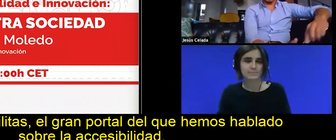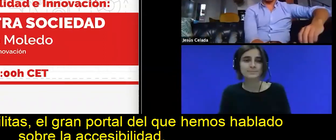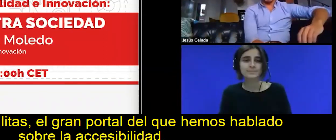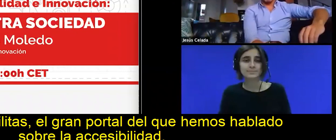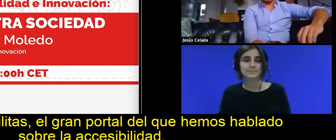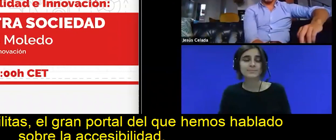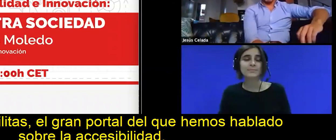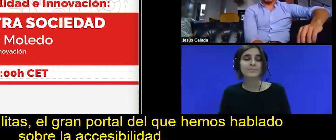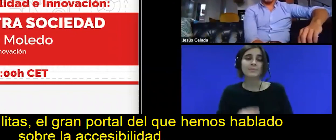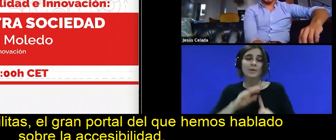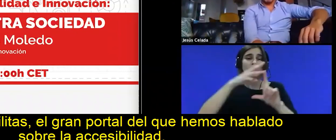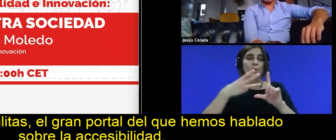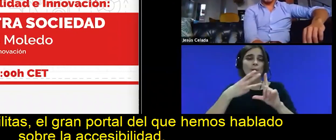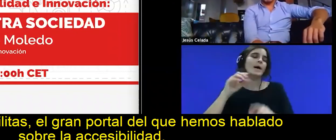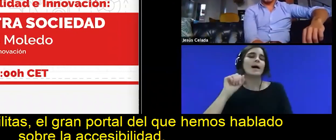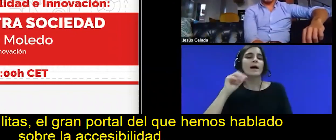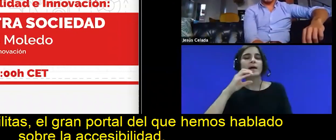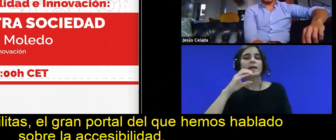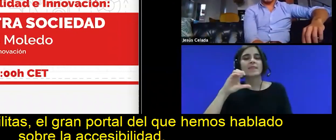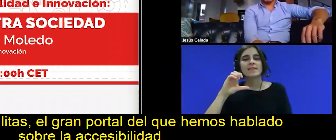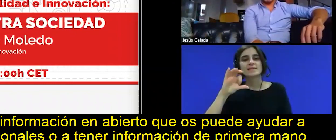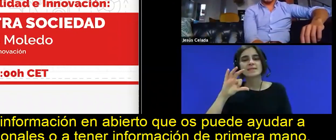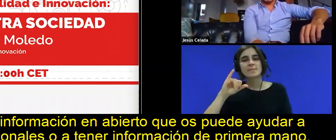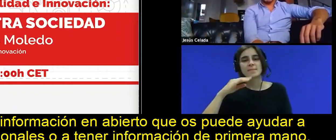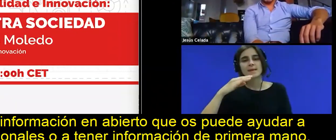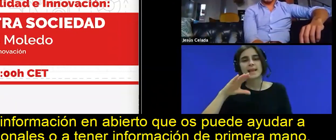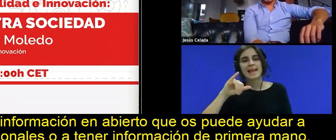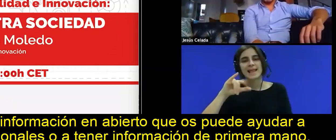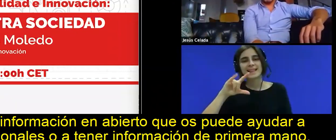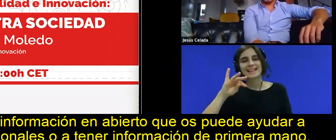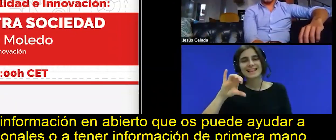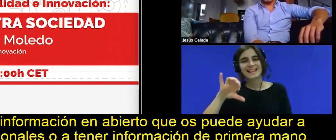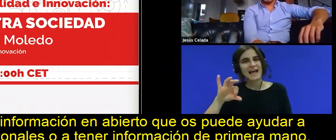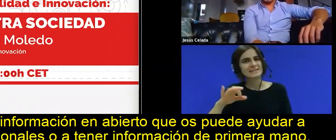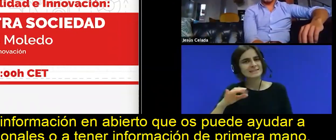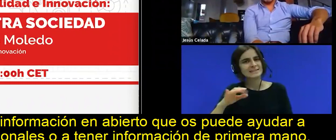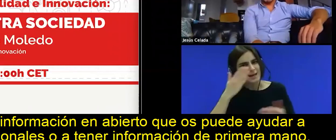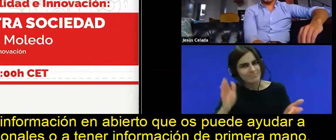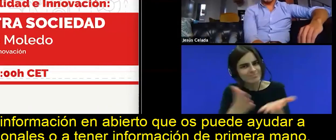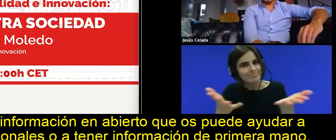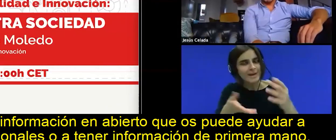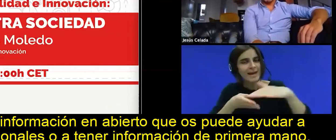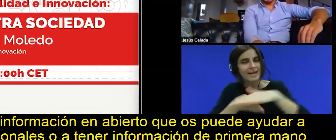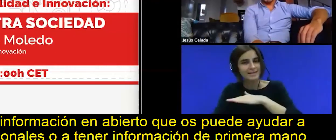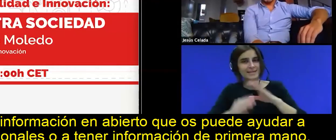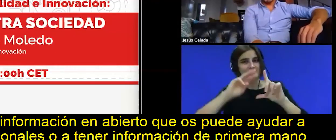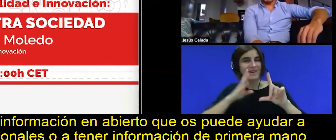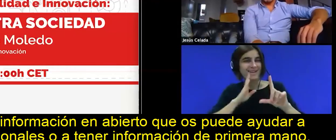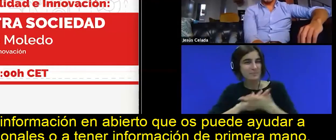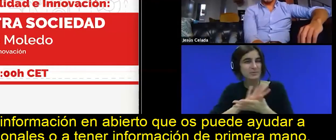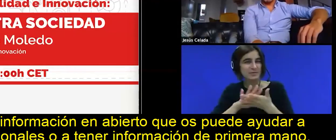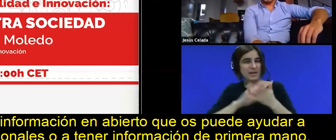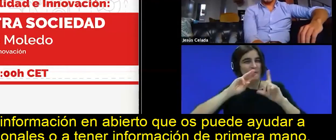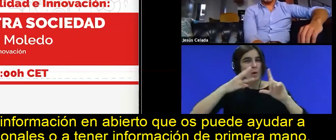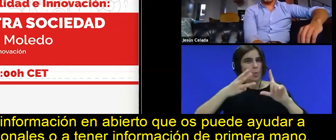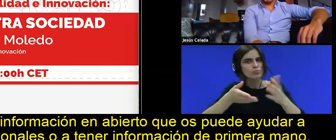hemos hablado sobre la accesibilidad, y tenéis muchísima información en abierto que os puede ayudar a ser